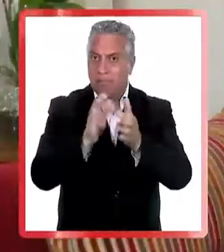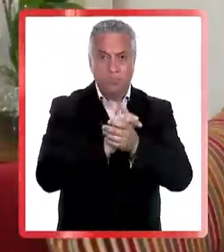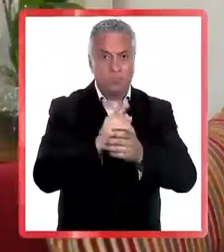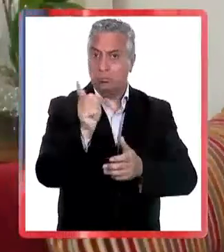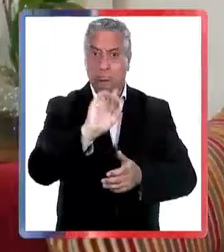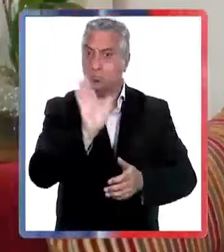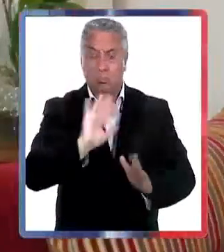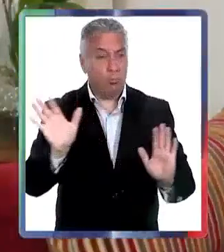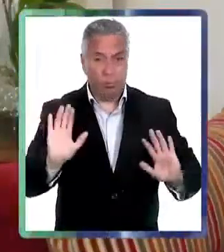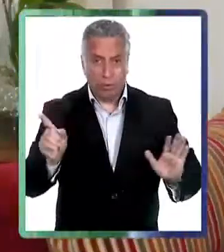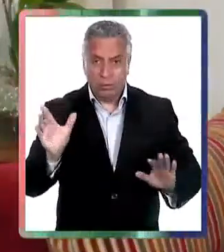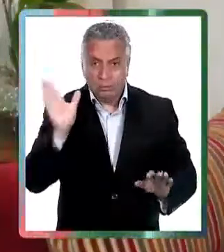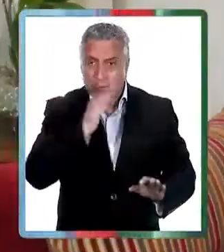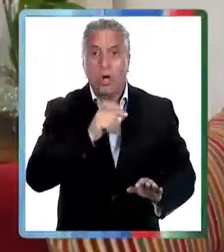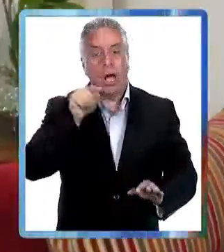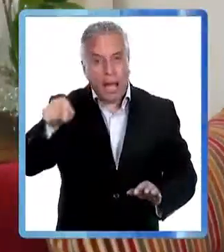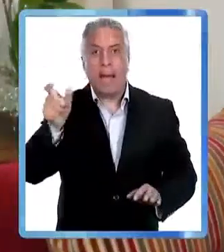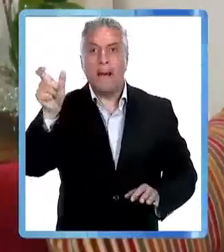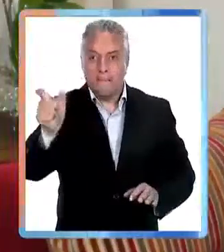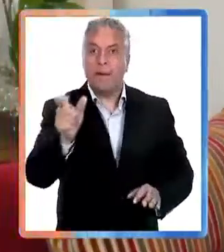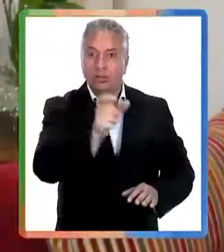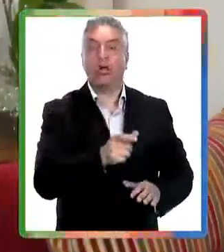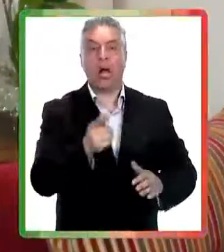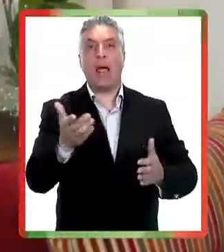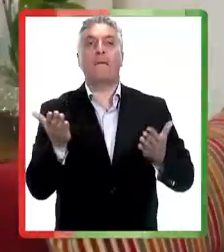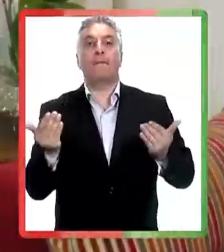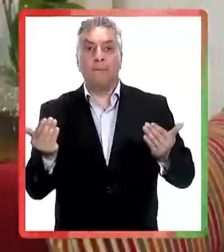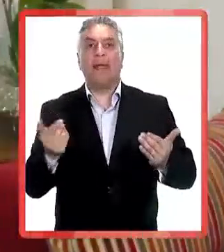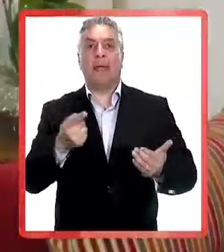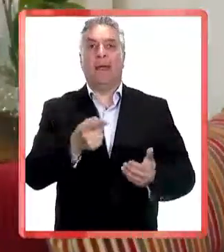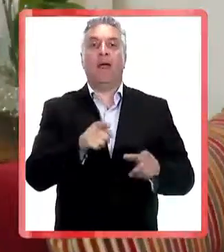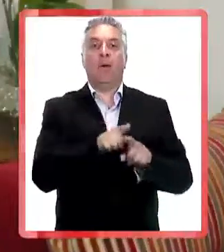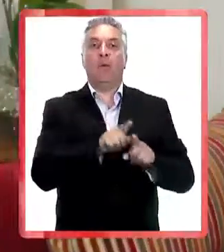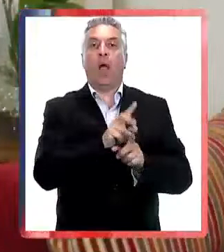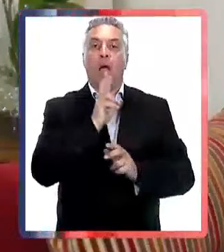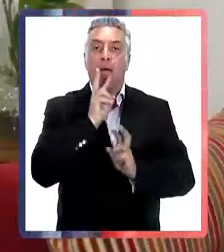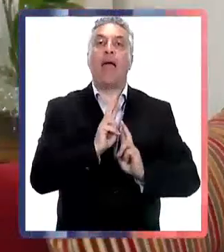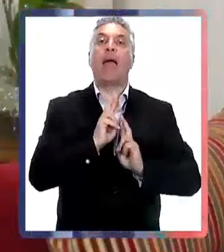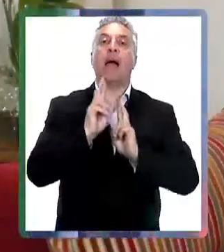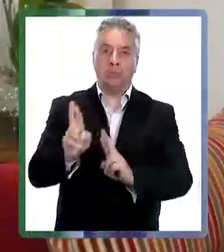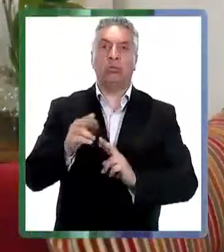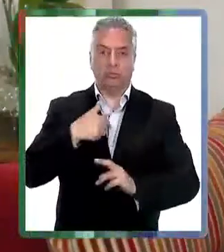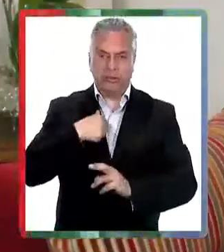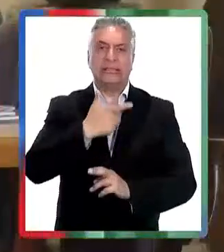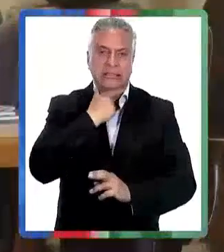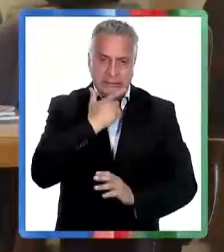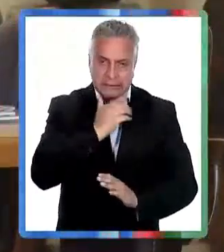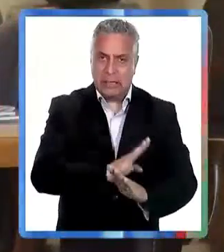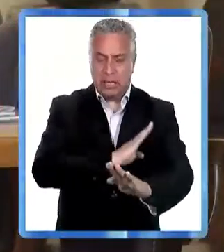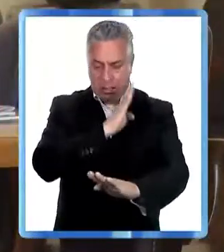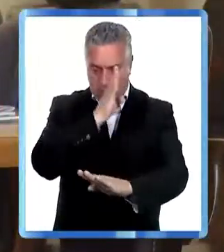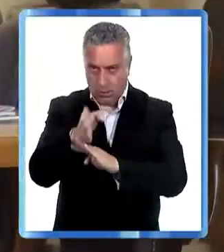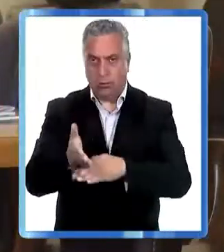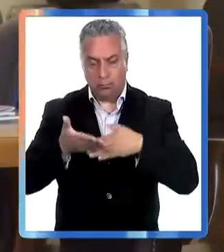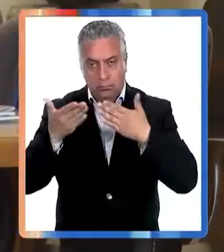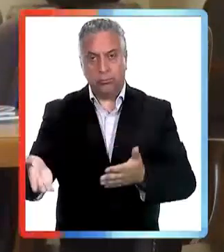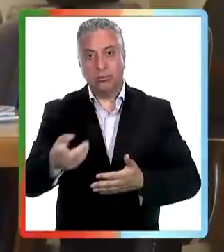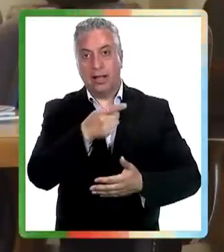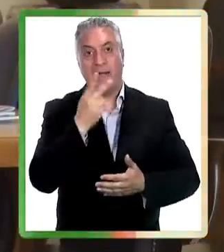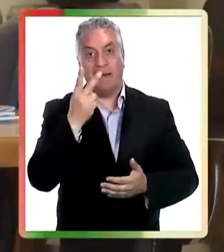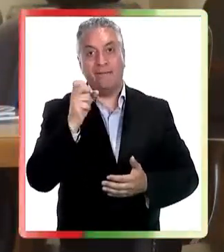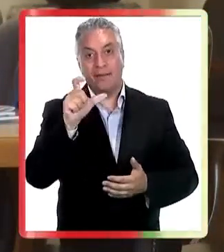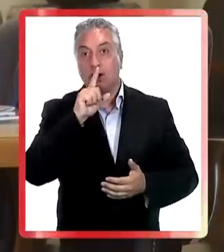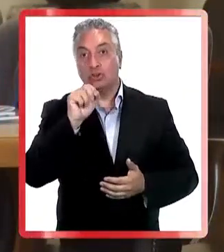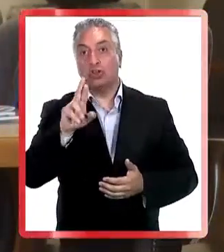que están esperando una respuesta del Estado de Chile. Queremos ir hacia ello, y por eso que Víctor Ramos,